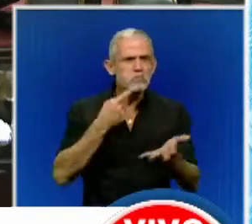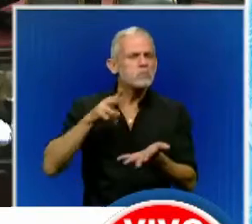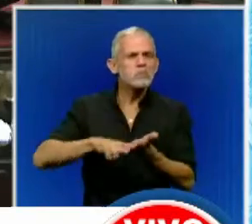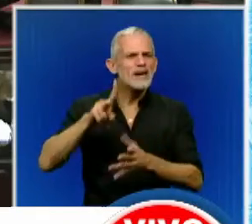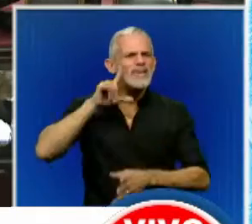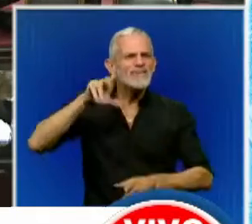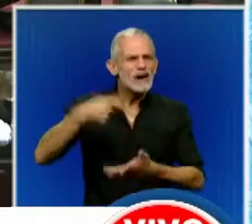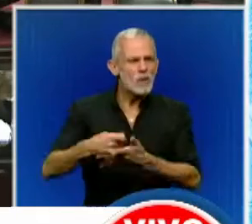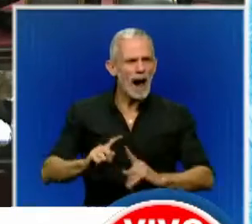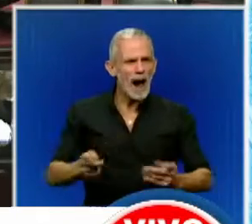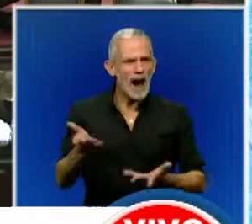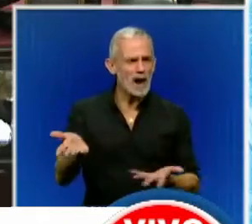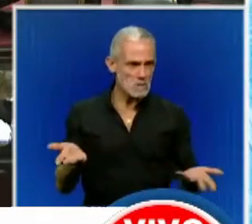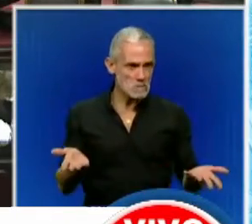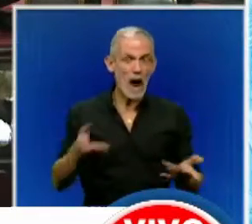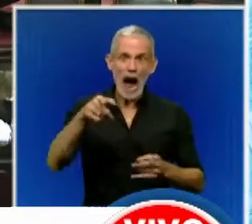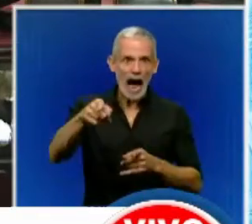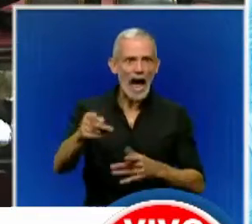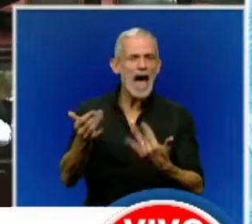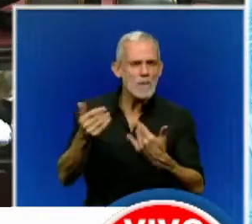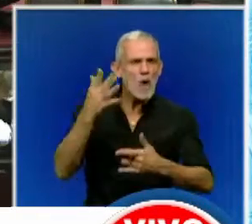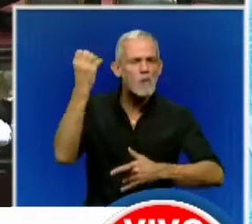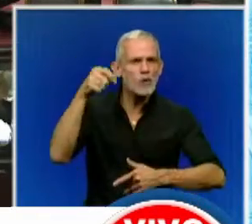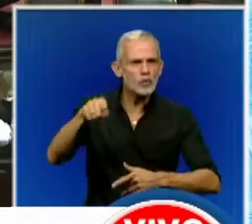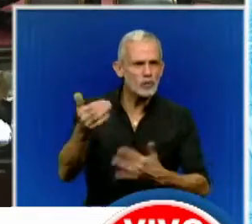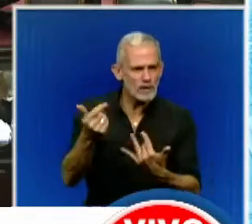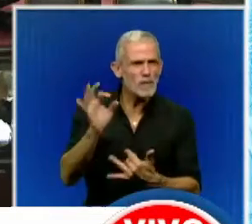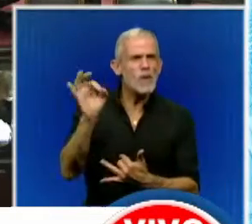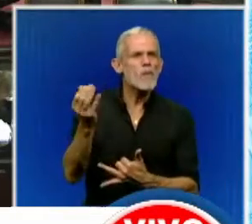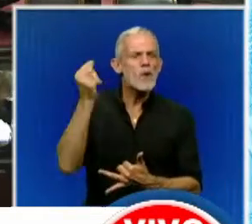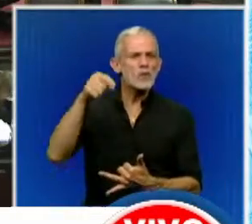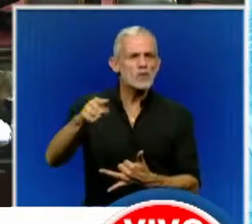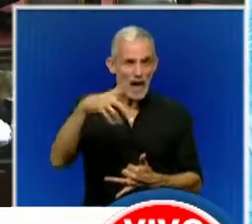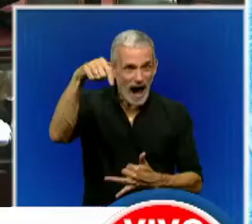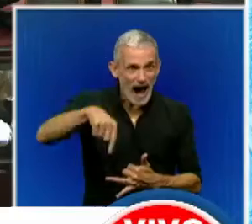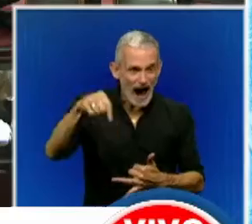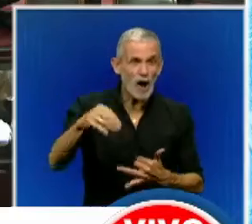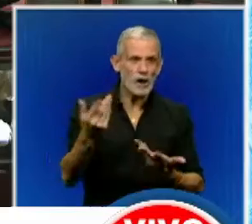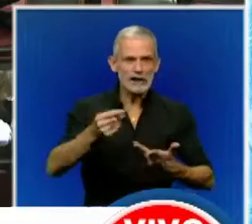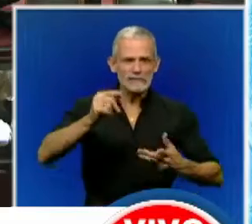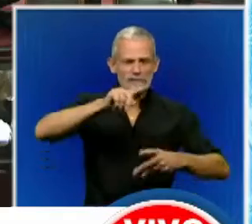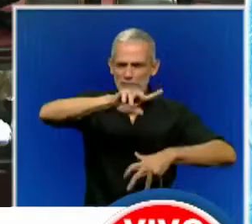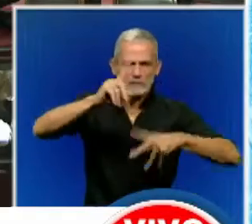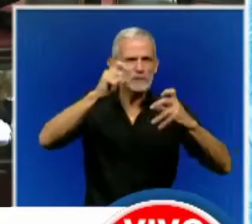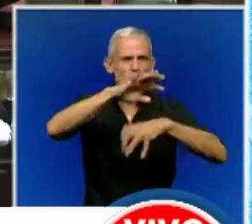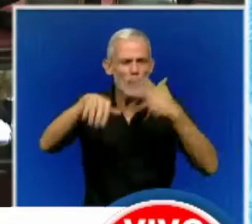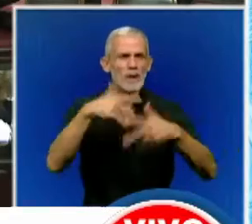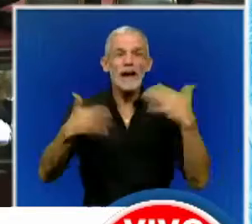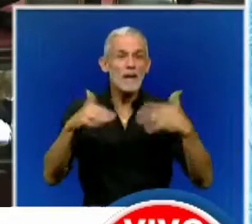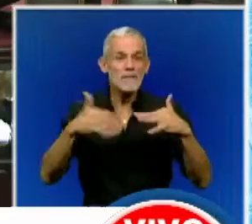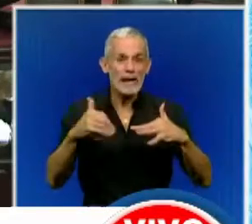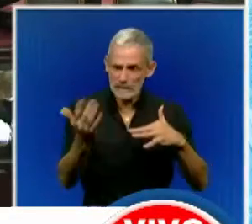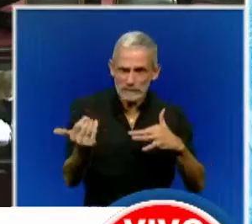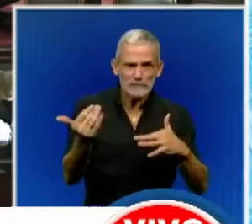las ganancias. ¿Y qué mejor oportunidad que esta? ¿Cuándo, si no ahora, con esta crisis o con esta emergencia,